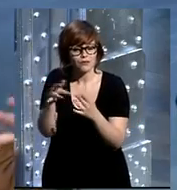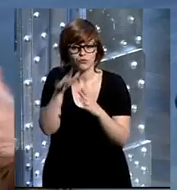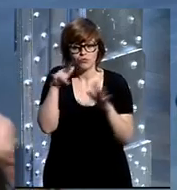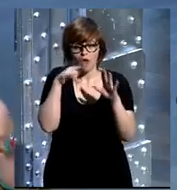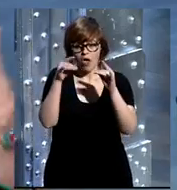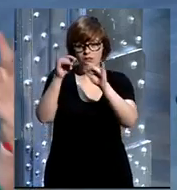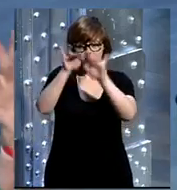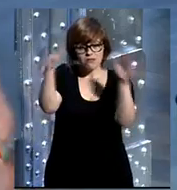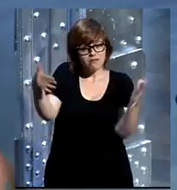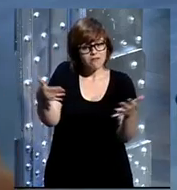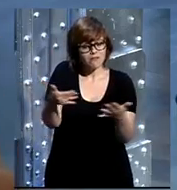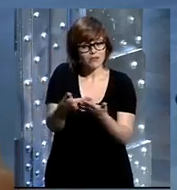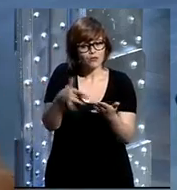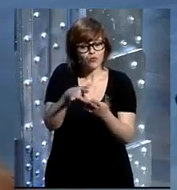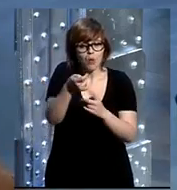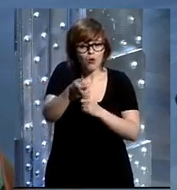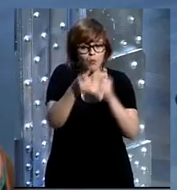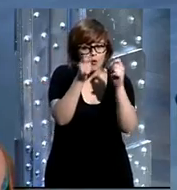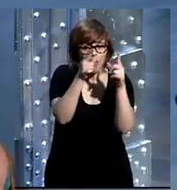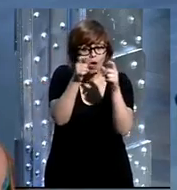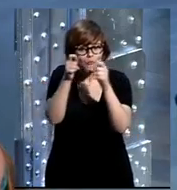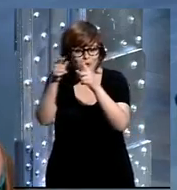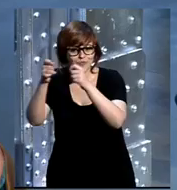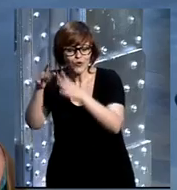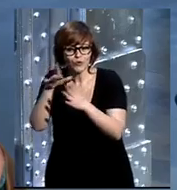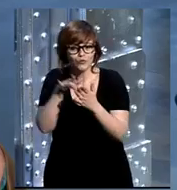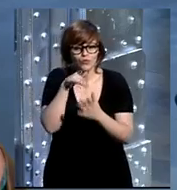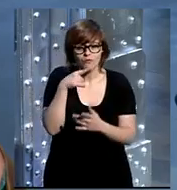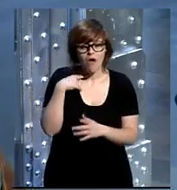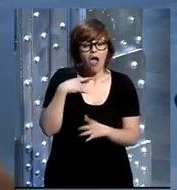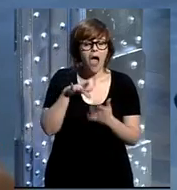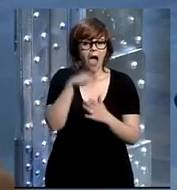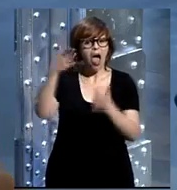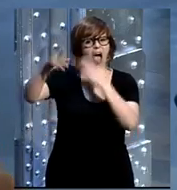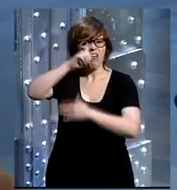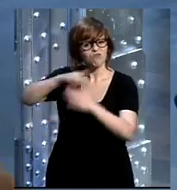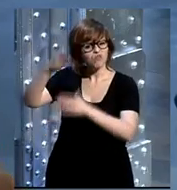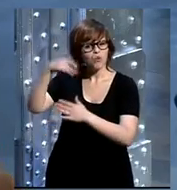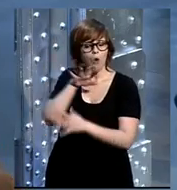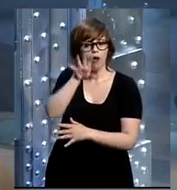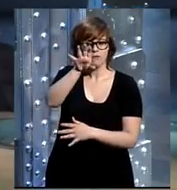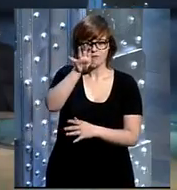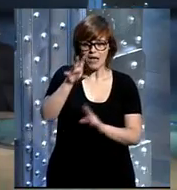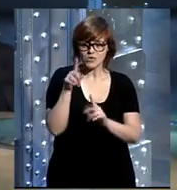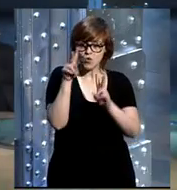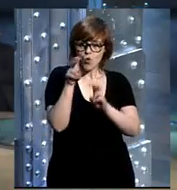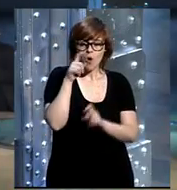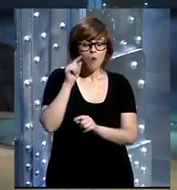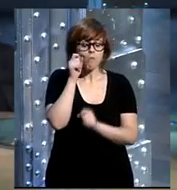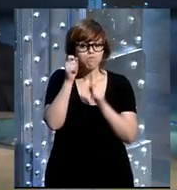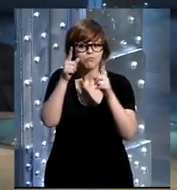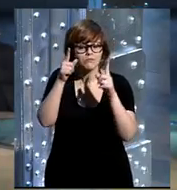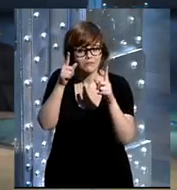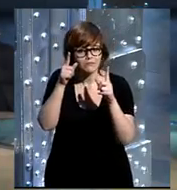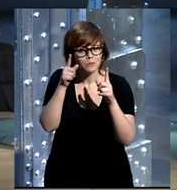planeta en sus descubrimientos territoriales se agotó hace tiempo, pero desde la